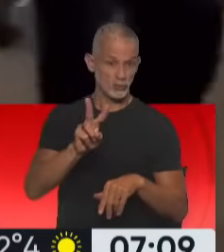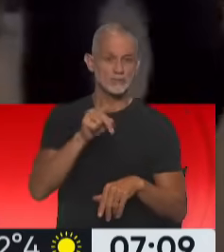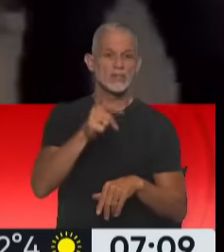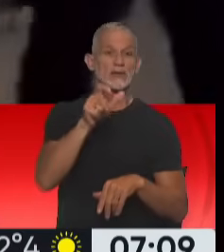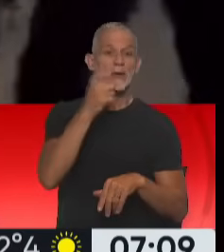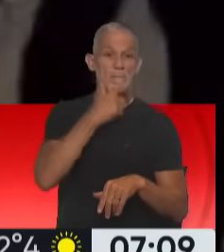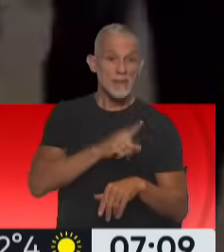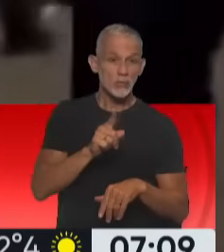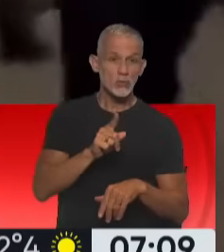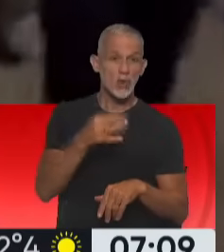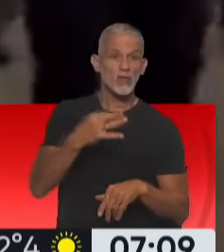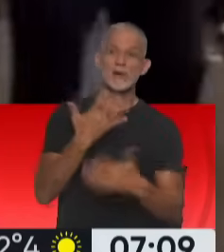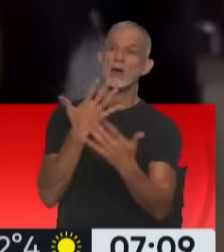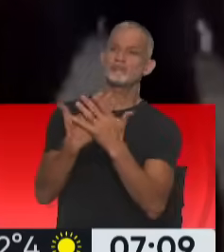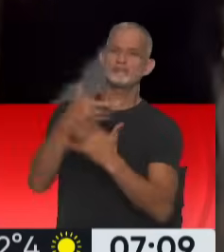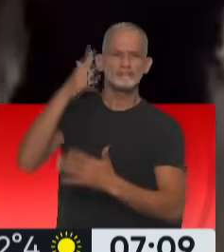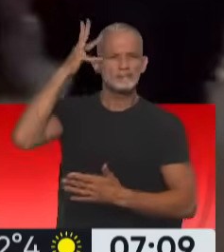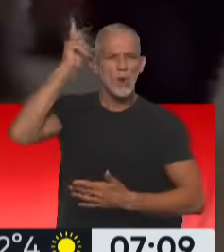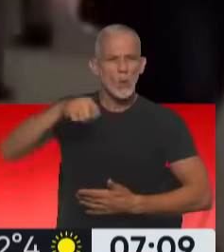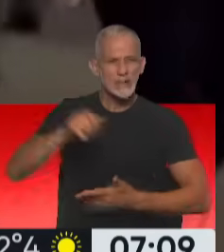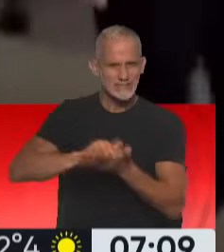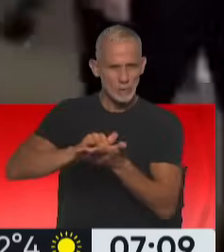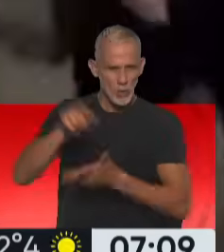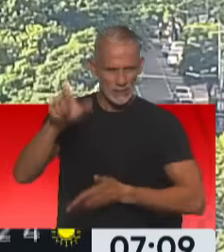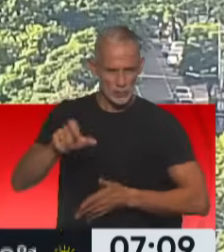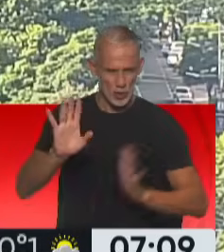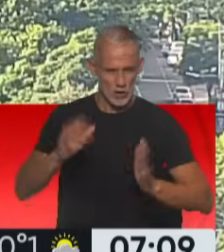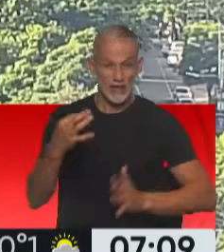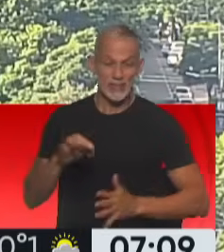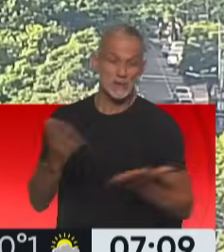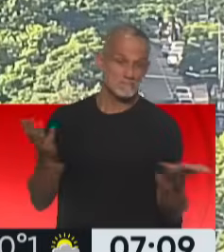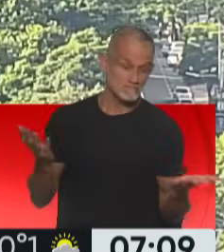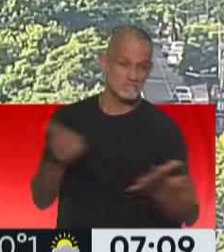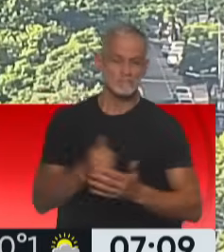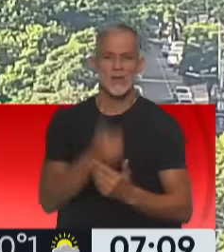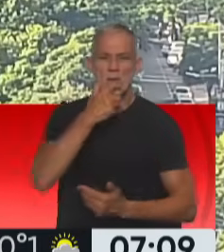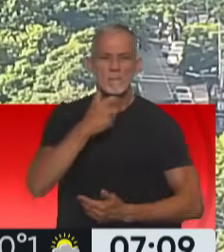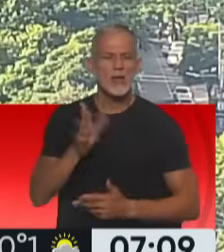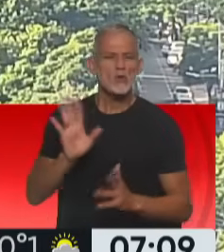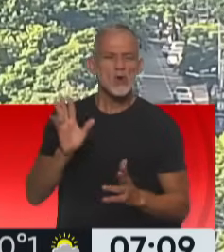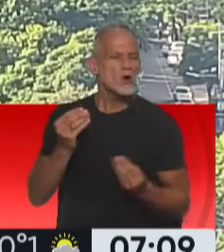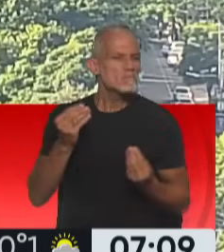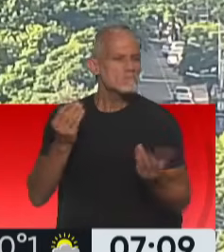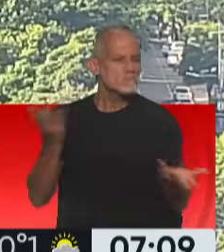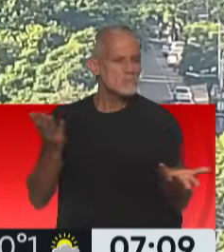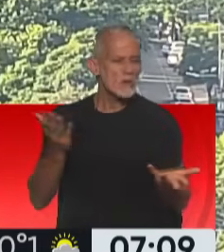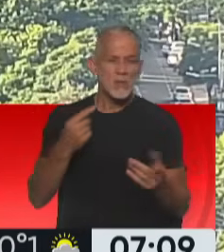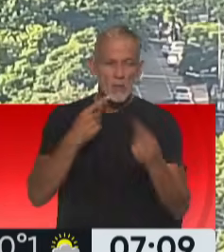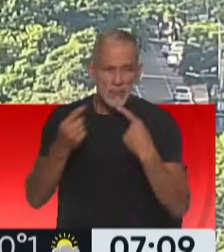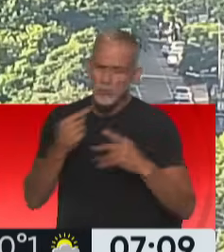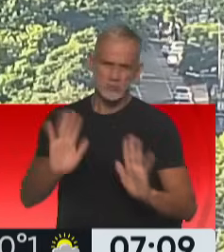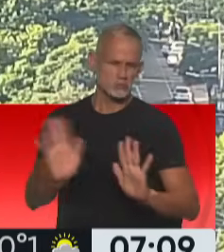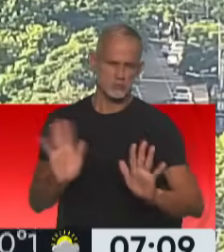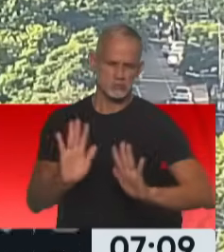estará presentándose ante la justicia de Nueva York. Bueno, ¿qué es lo que va a hacer? No va a ser indagado